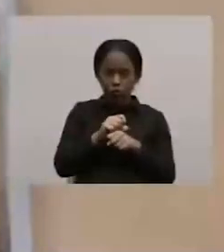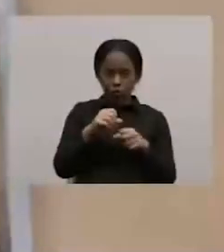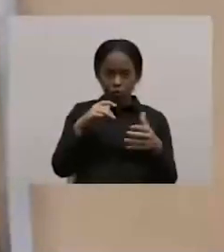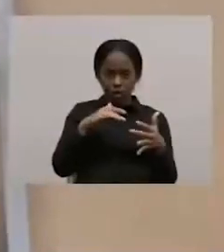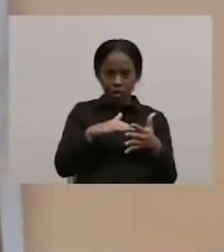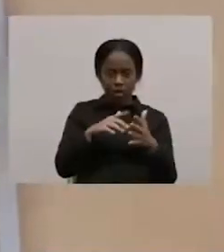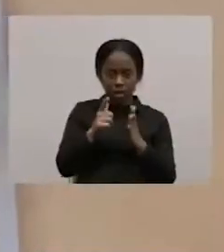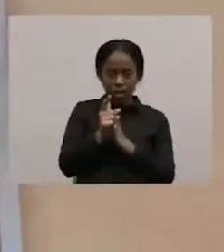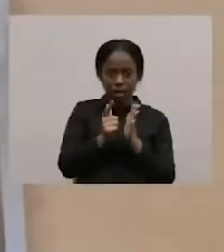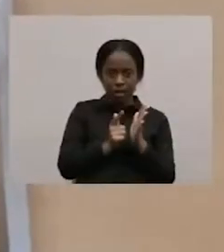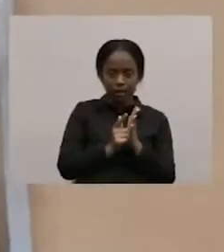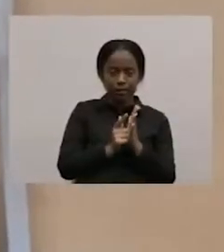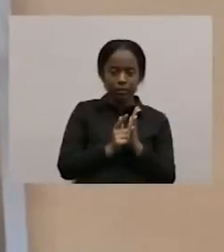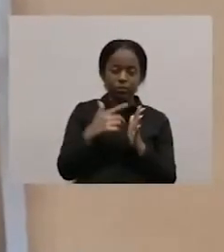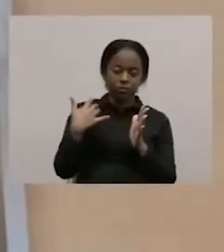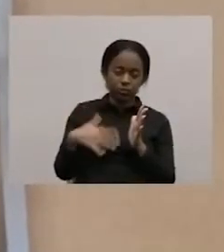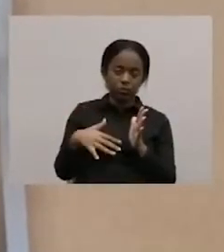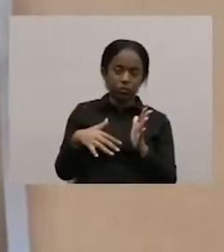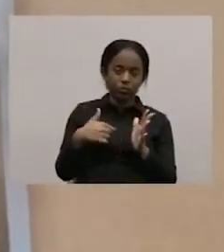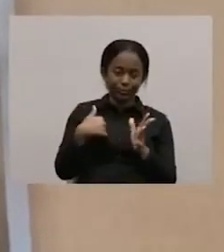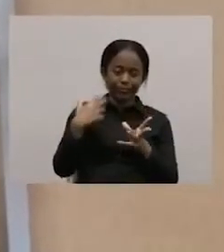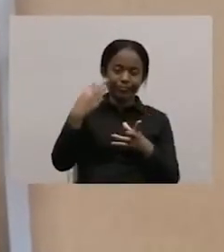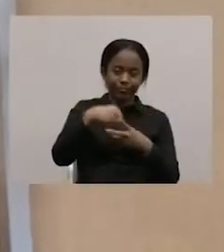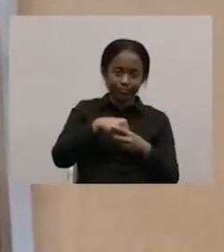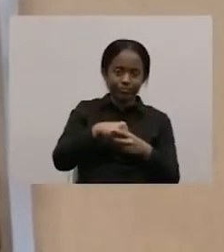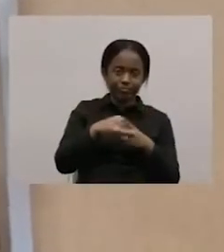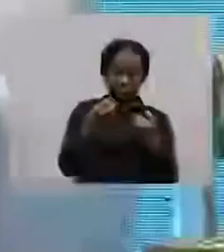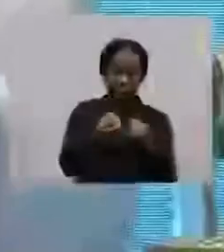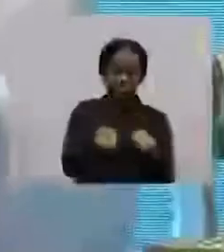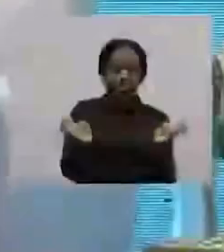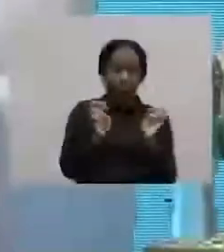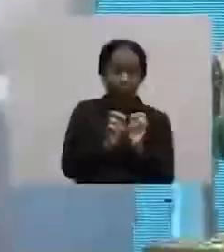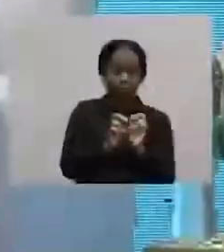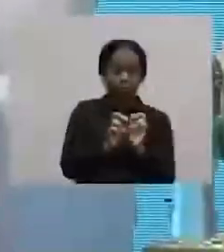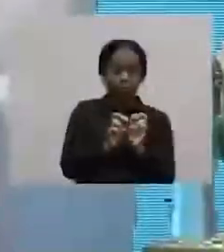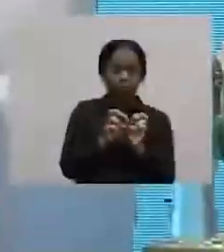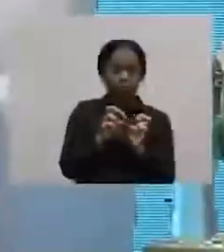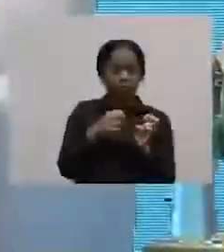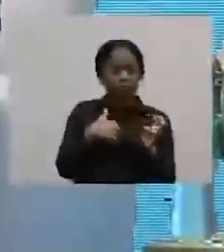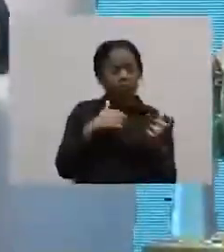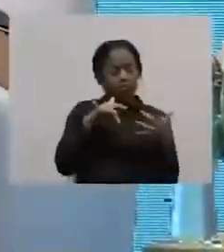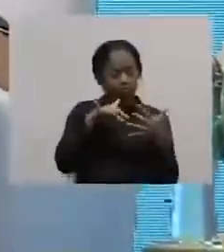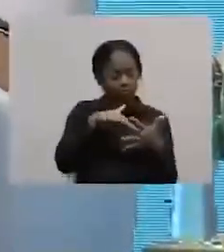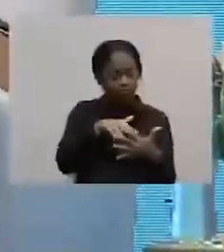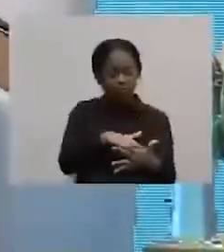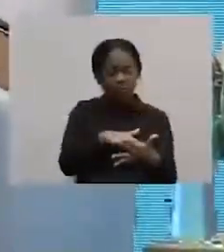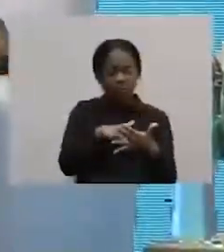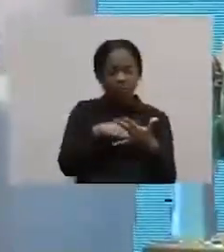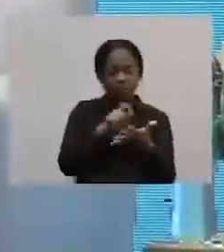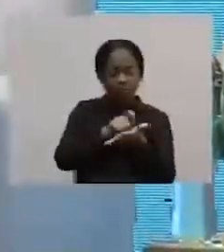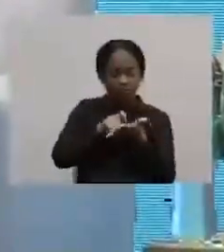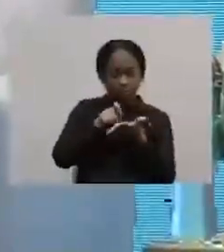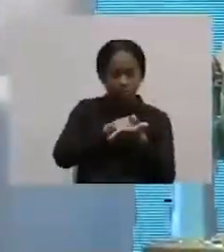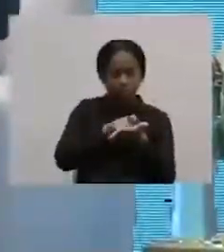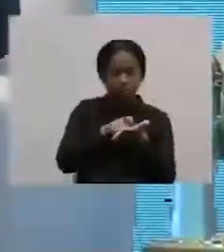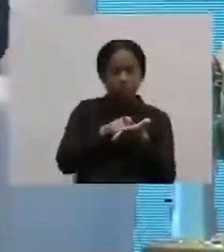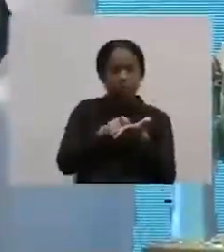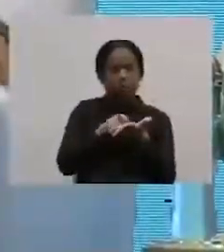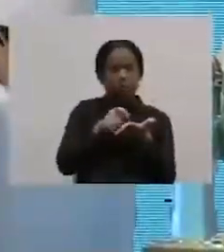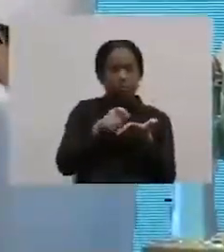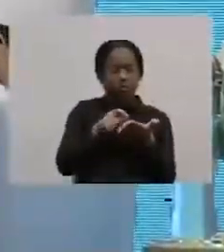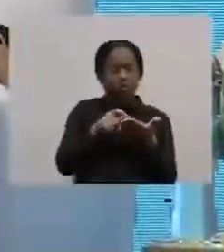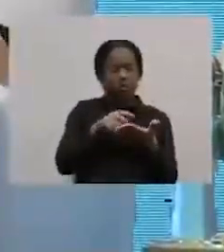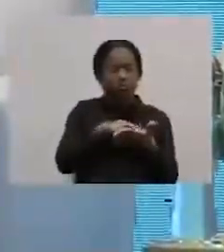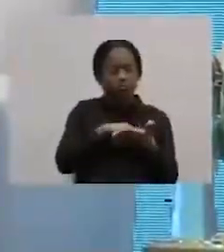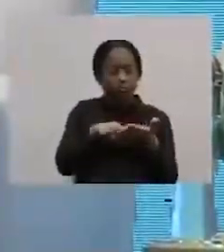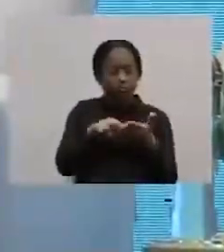en la mesa. Uh-huh. Por tanto, la he estudiado y la he escrito, la he señalado, tanto de manera individual como dentro